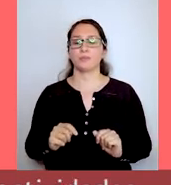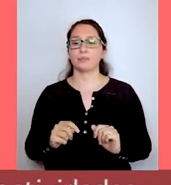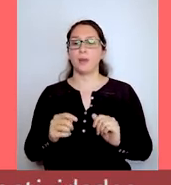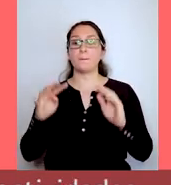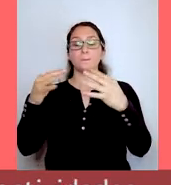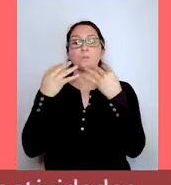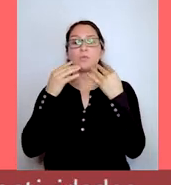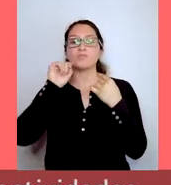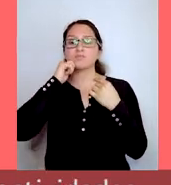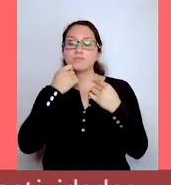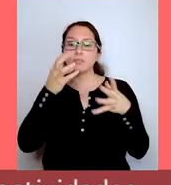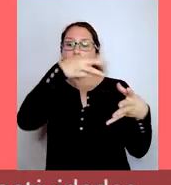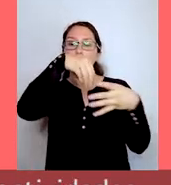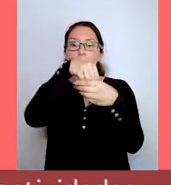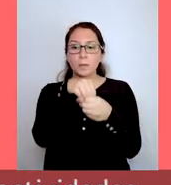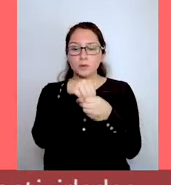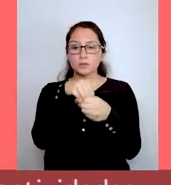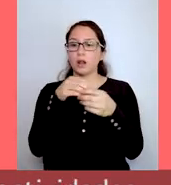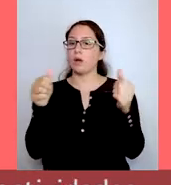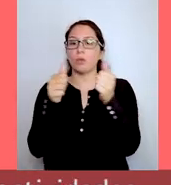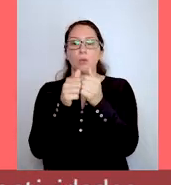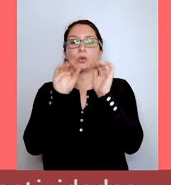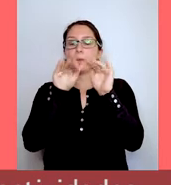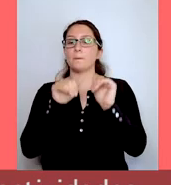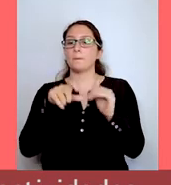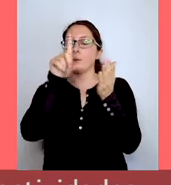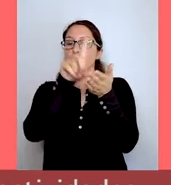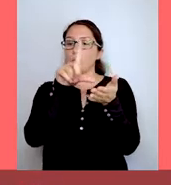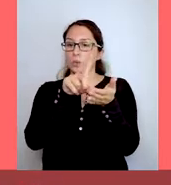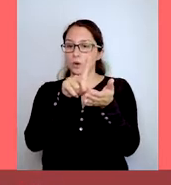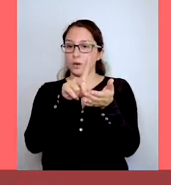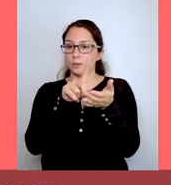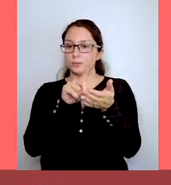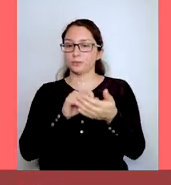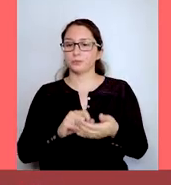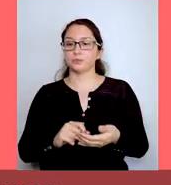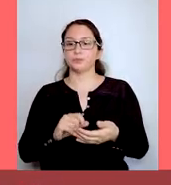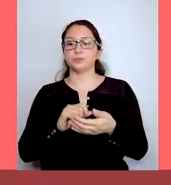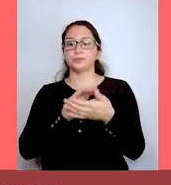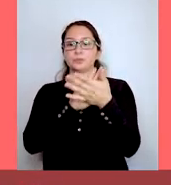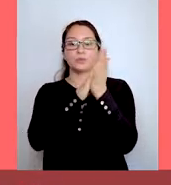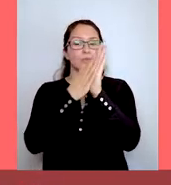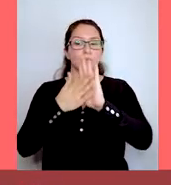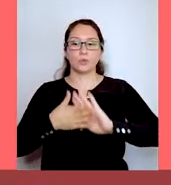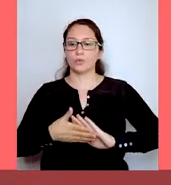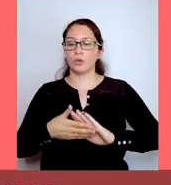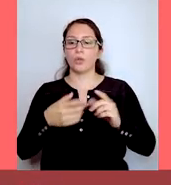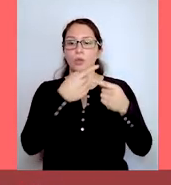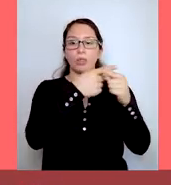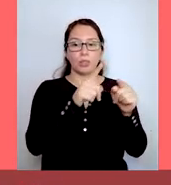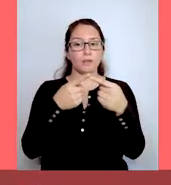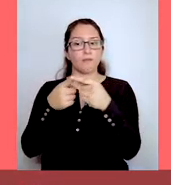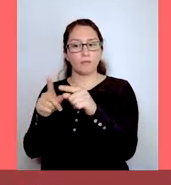La definición de públicos responde a un grupo de personas que participan de actividades o que realizan consumo cultural de manera presencial